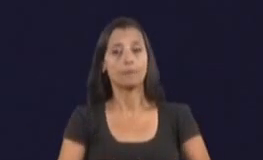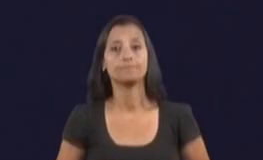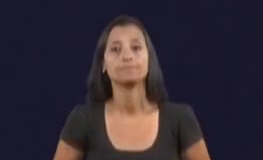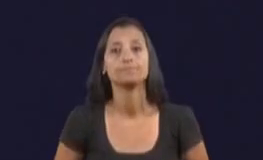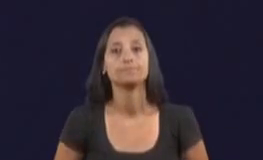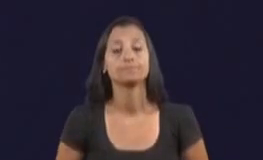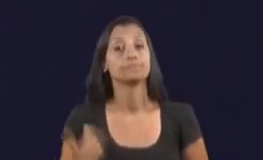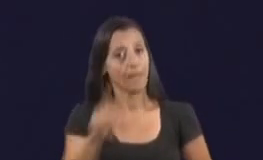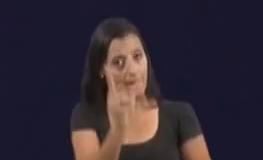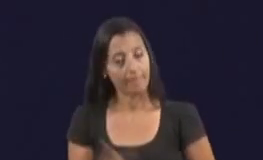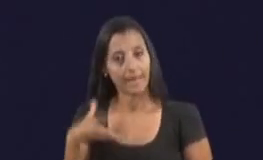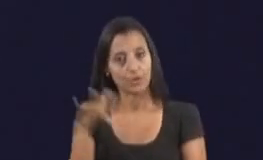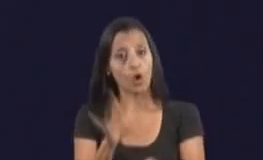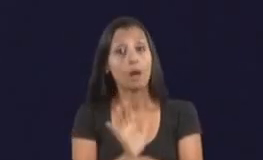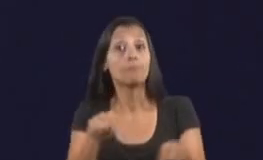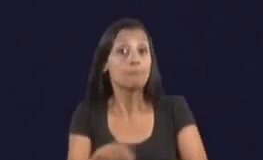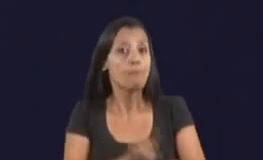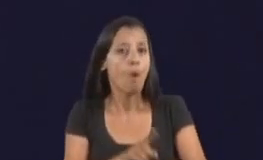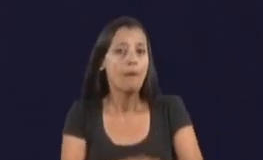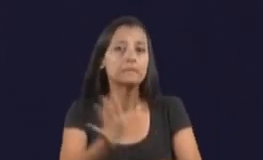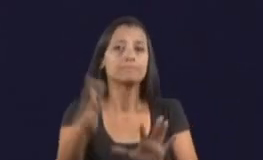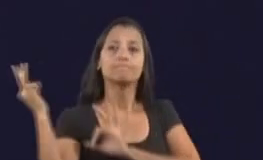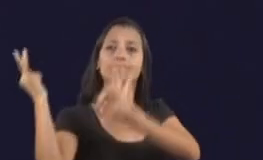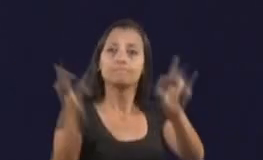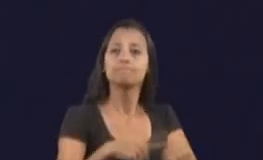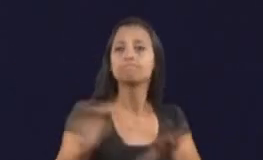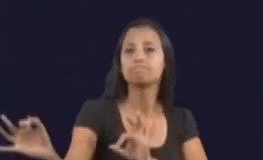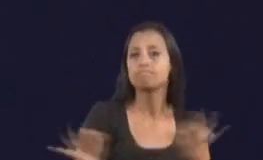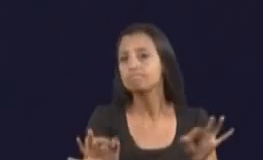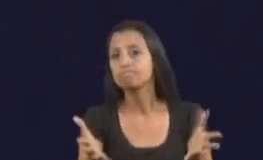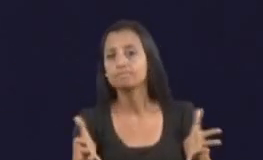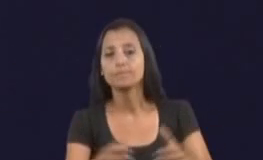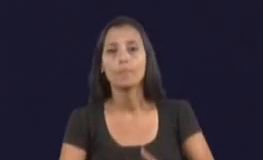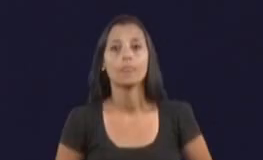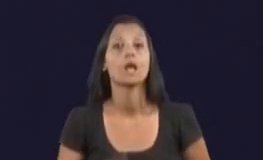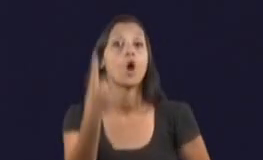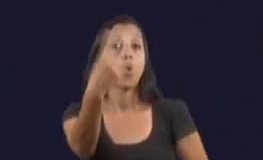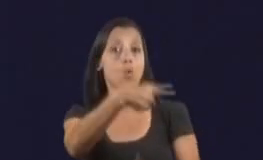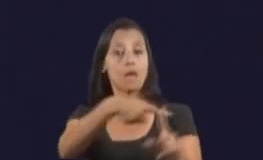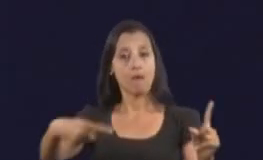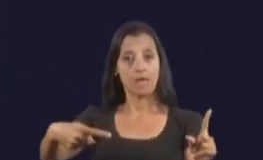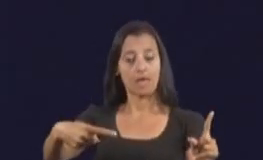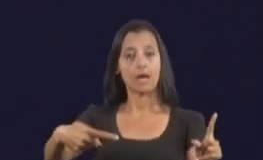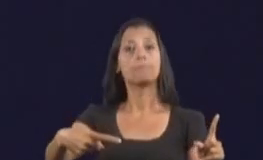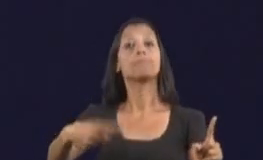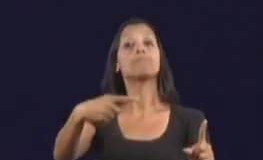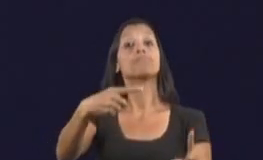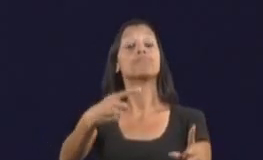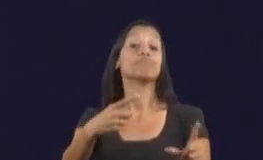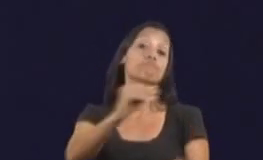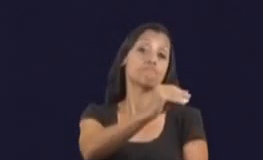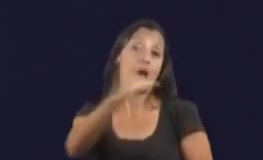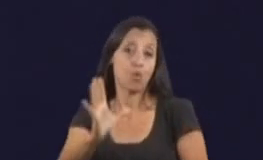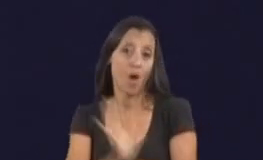la República Argentina, donde estará arribando alrededor de la 1:30 de la mañana del